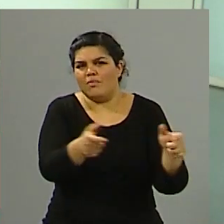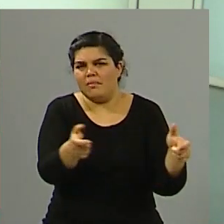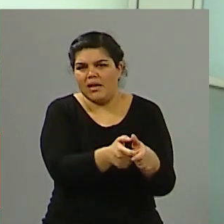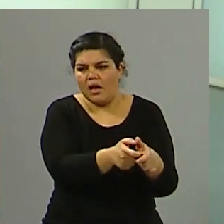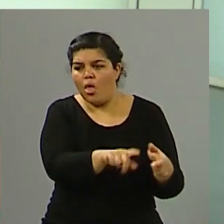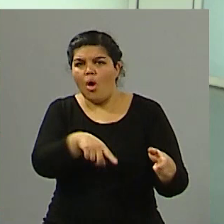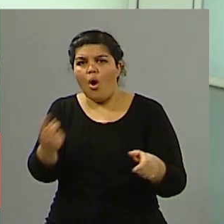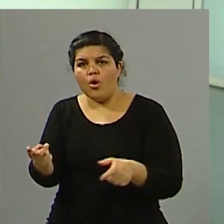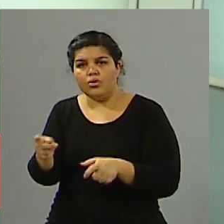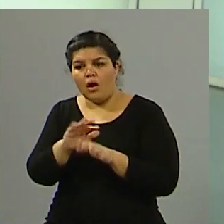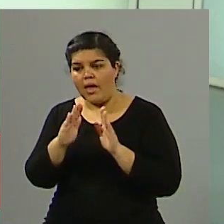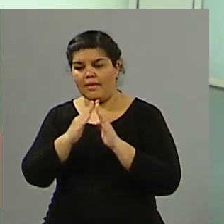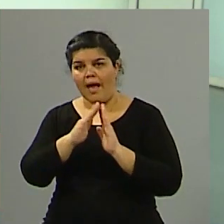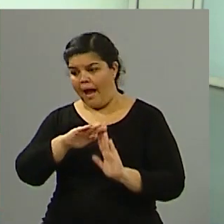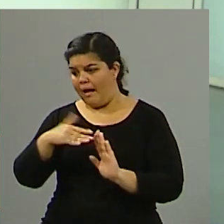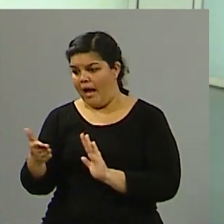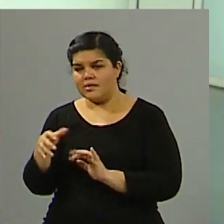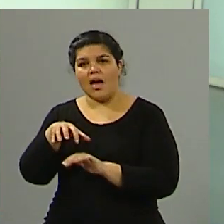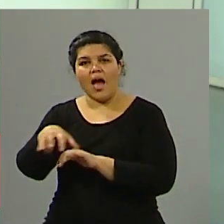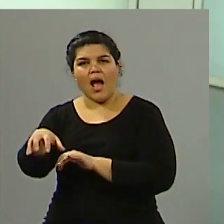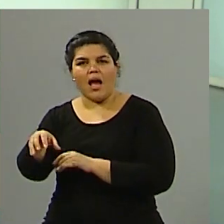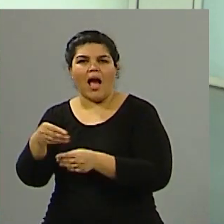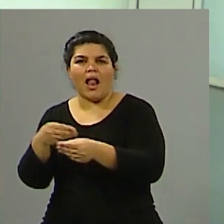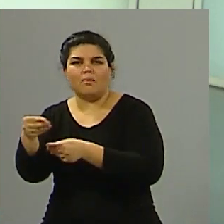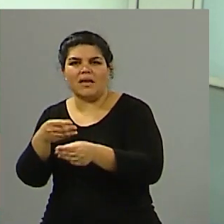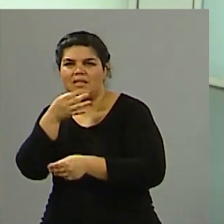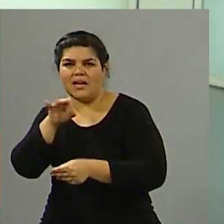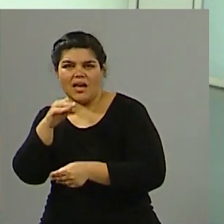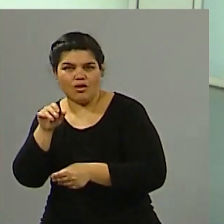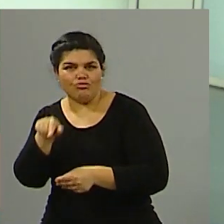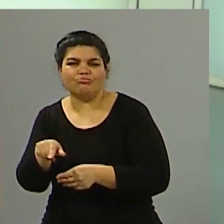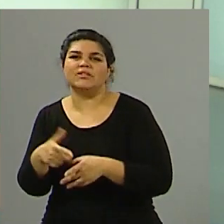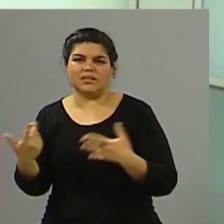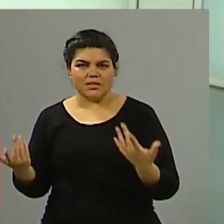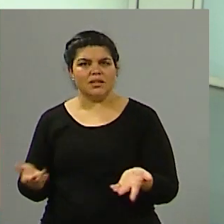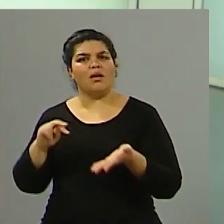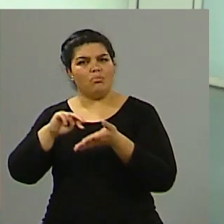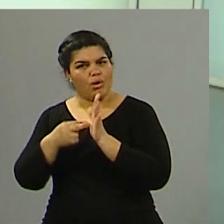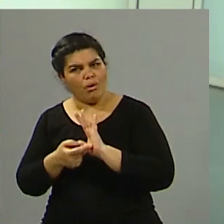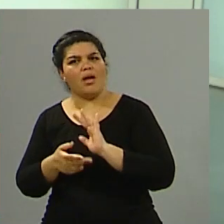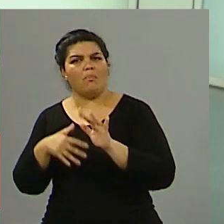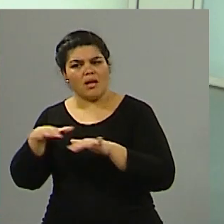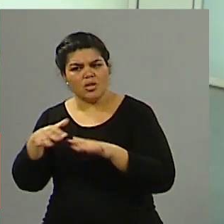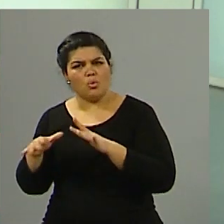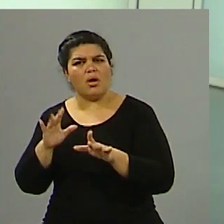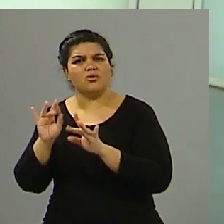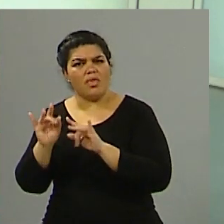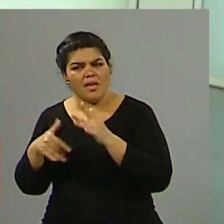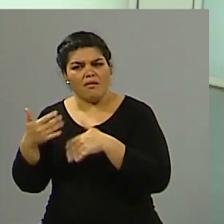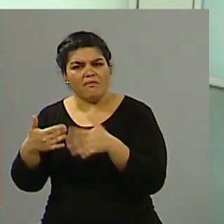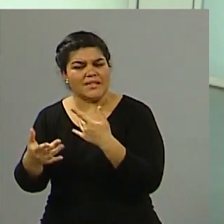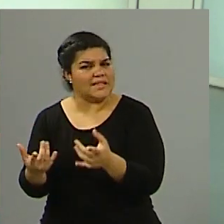almaceneros nos grafican que la situación, el panorama está complicado y también indican que obviamente